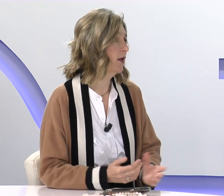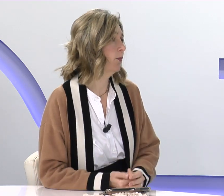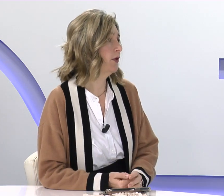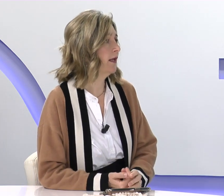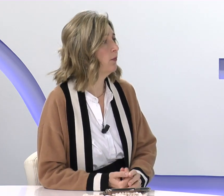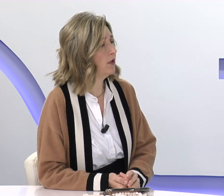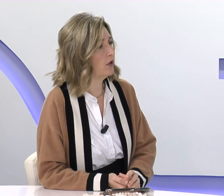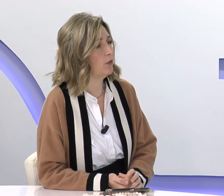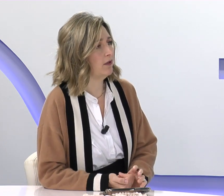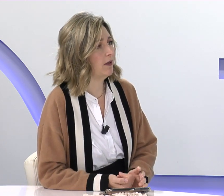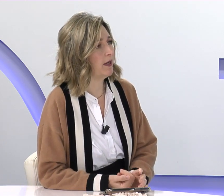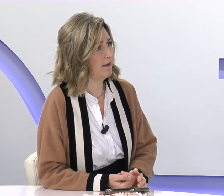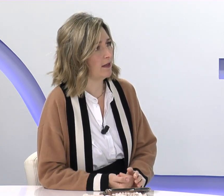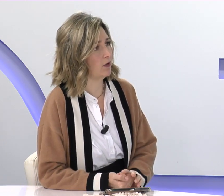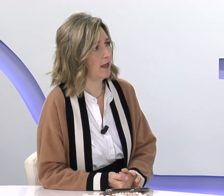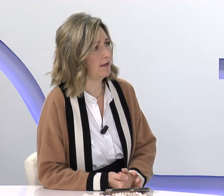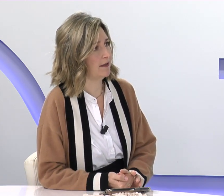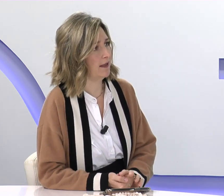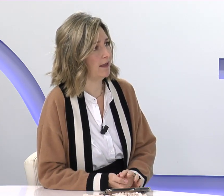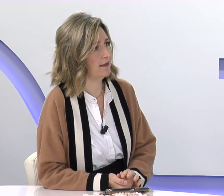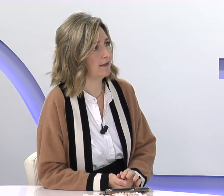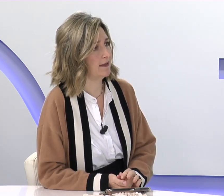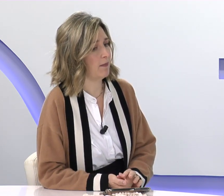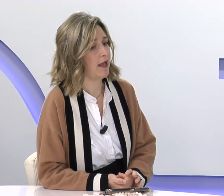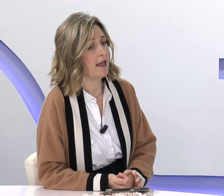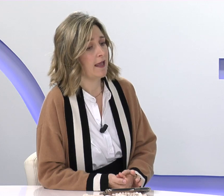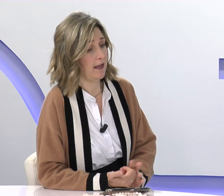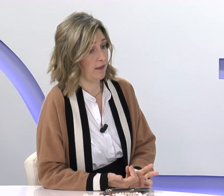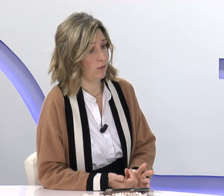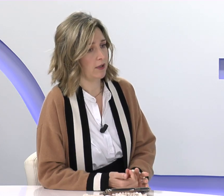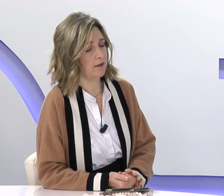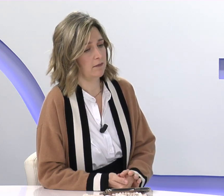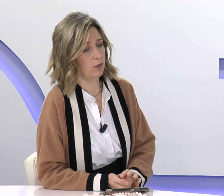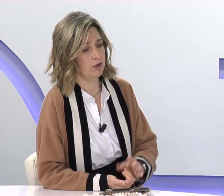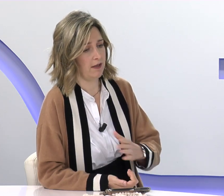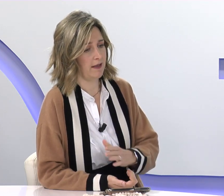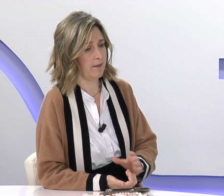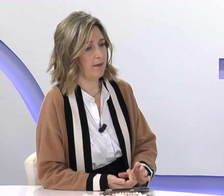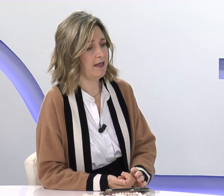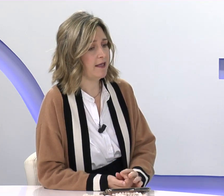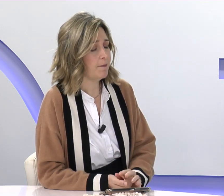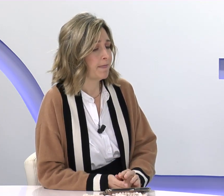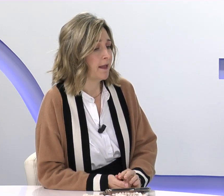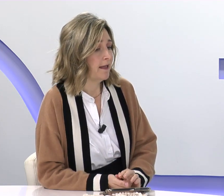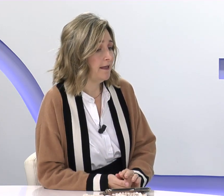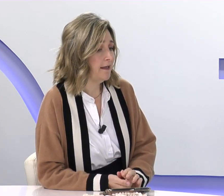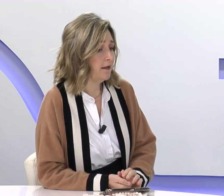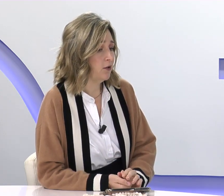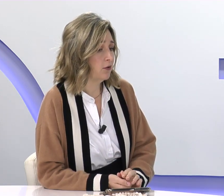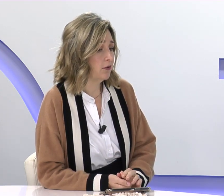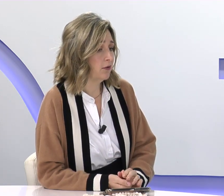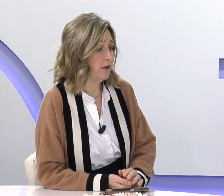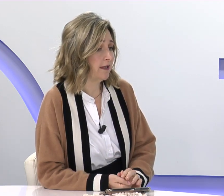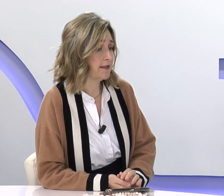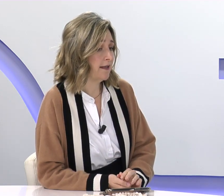bien poner los medios disponibles para desarrollar este este sistema en ceuta Y bueno ya les valdrá para melilla y